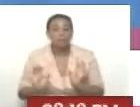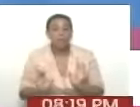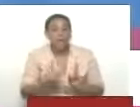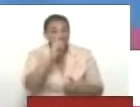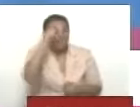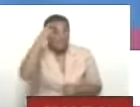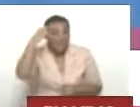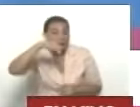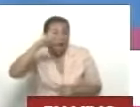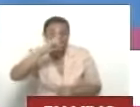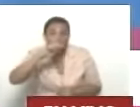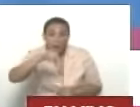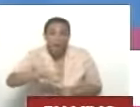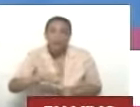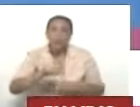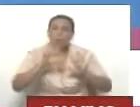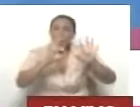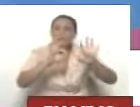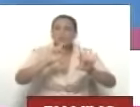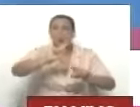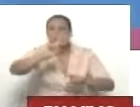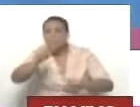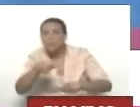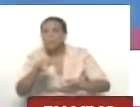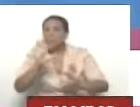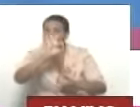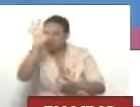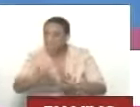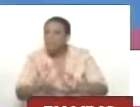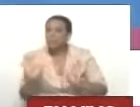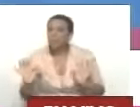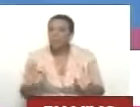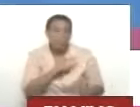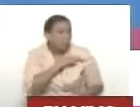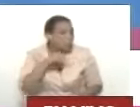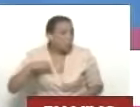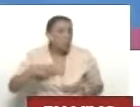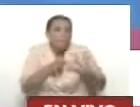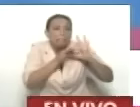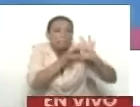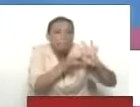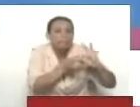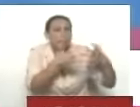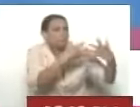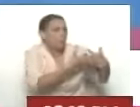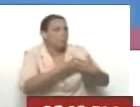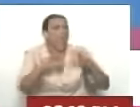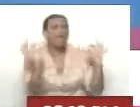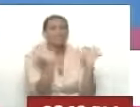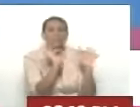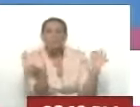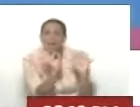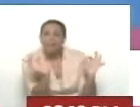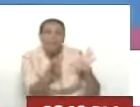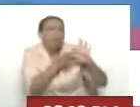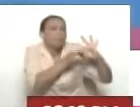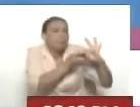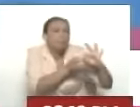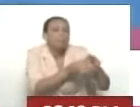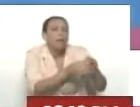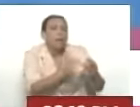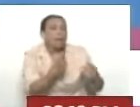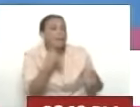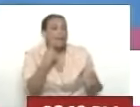Este año vamos a crecer no menos de 8%. Así que nosotros no dependemos de ustedes, gringos. Ellos